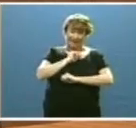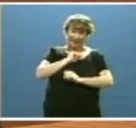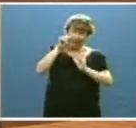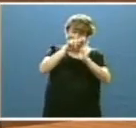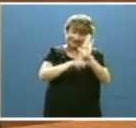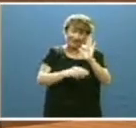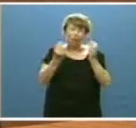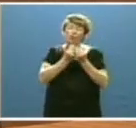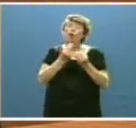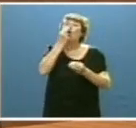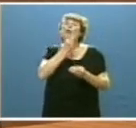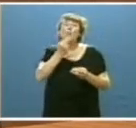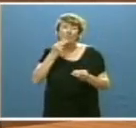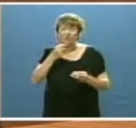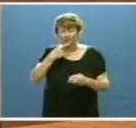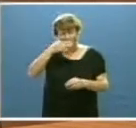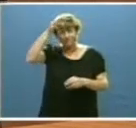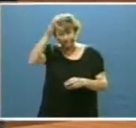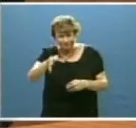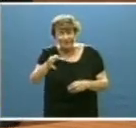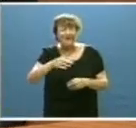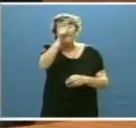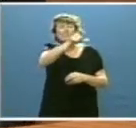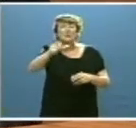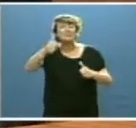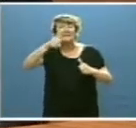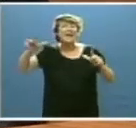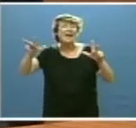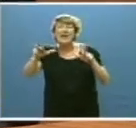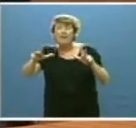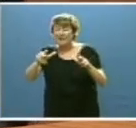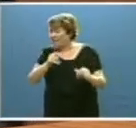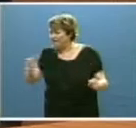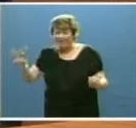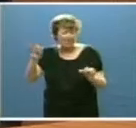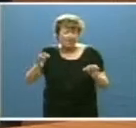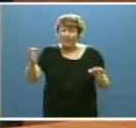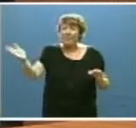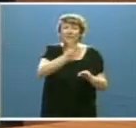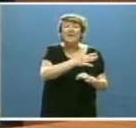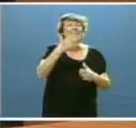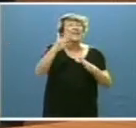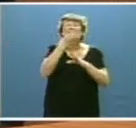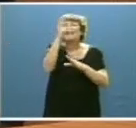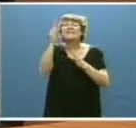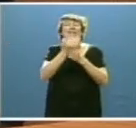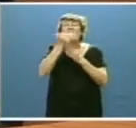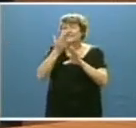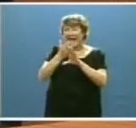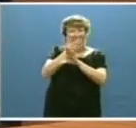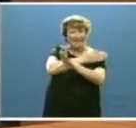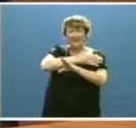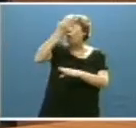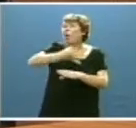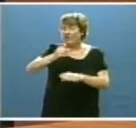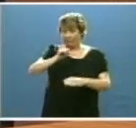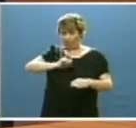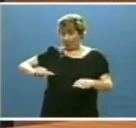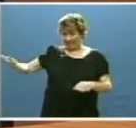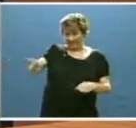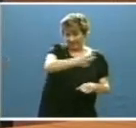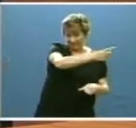compromiso de garantizar que los pacientes más graves sean intervenidos en todo caso antes de 30 días de mejorar el sistema